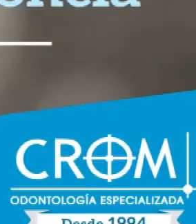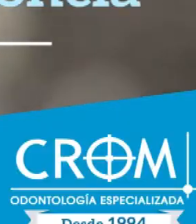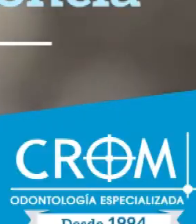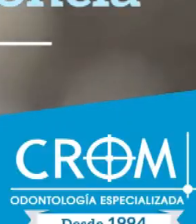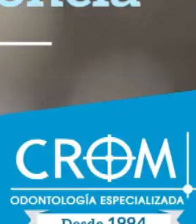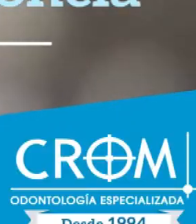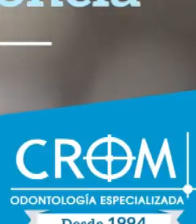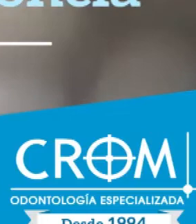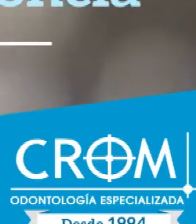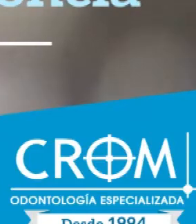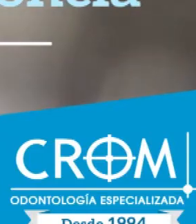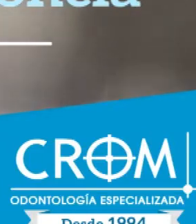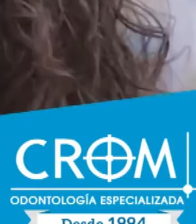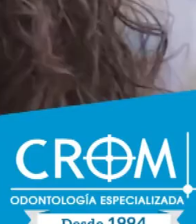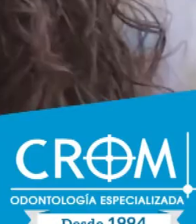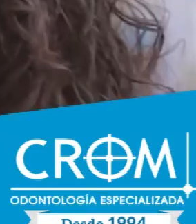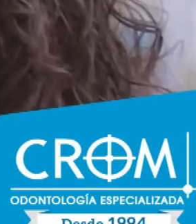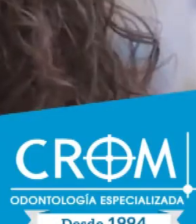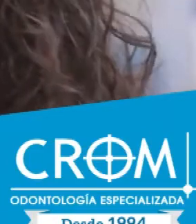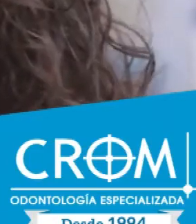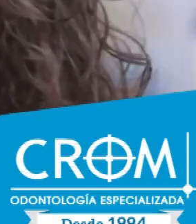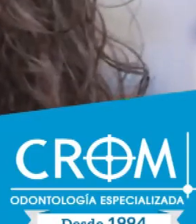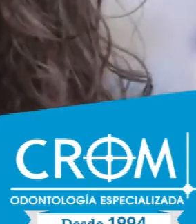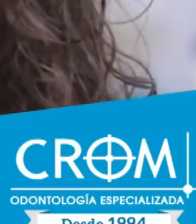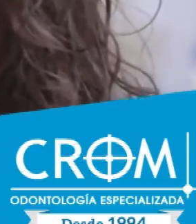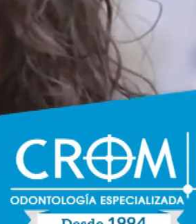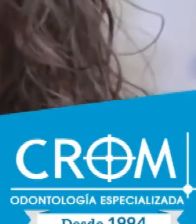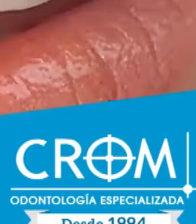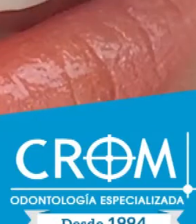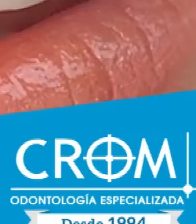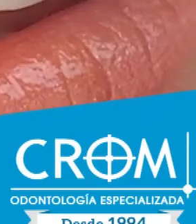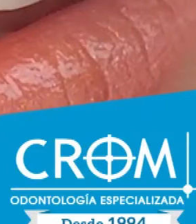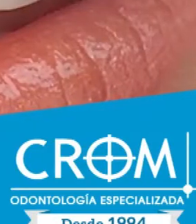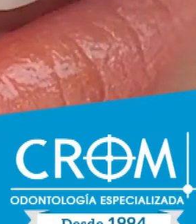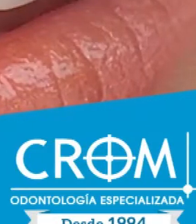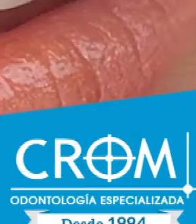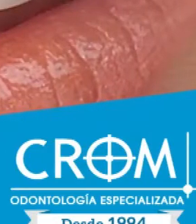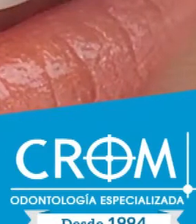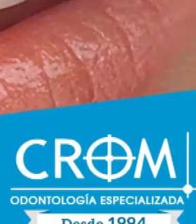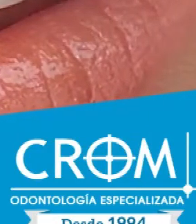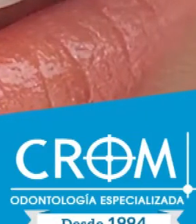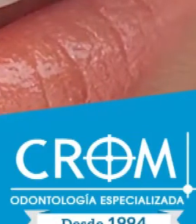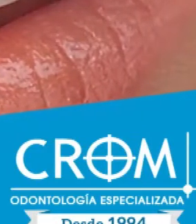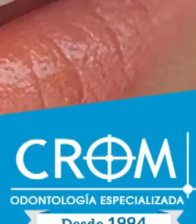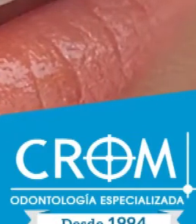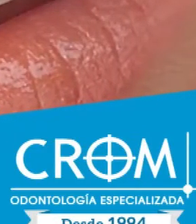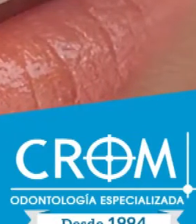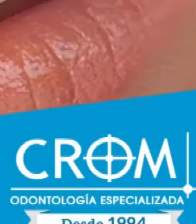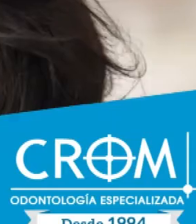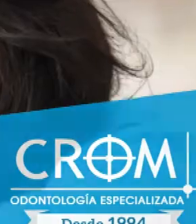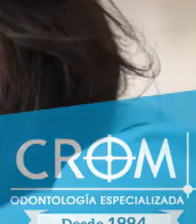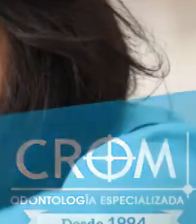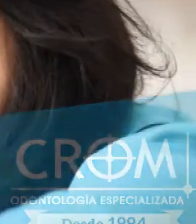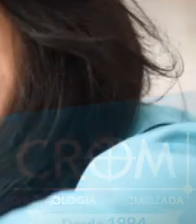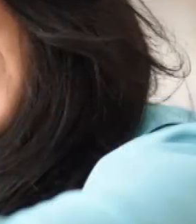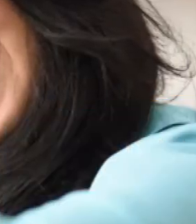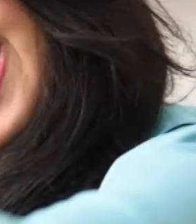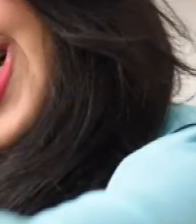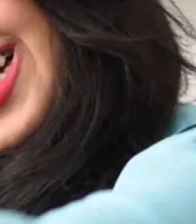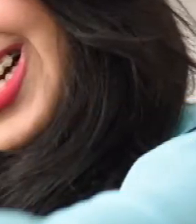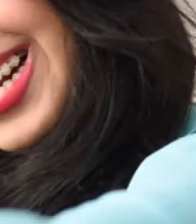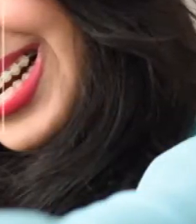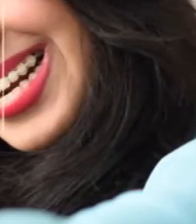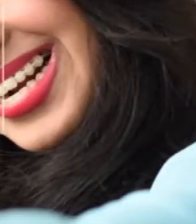Si quieres que no se note tu ortodoncia, los brackets transparentes son para ti. Más estética con excelentes resultados. Y sonríe sin